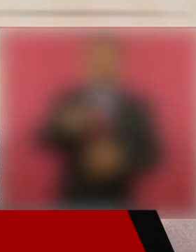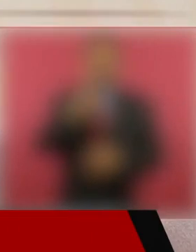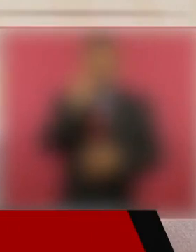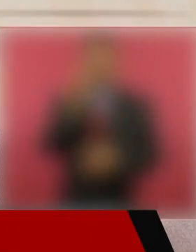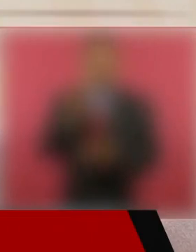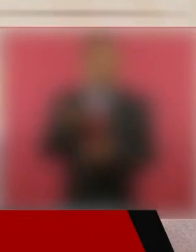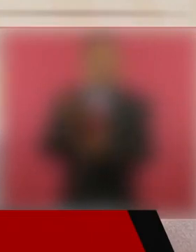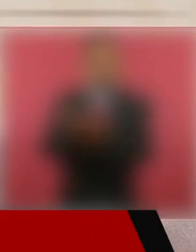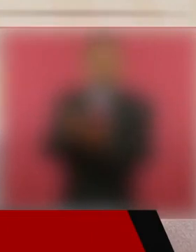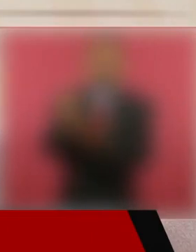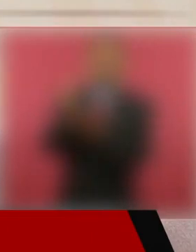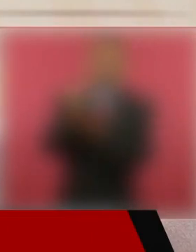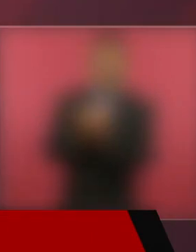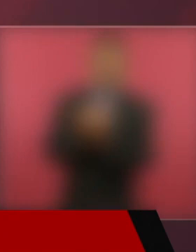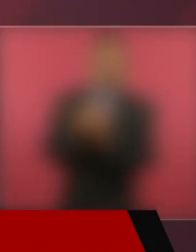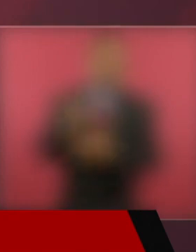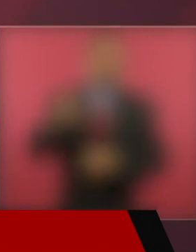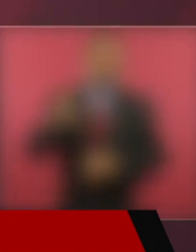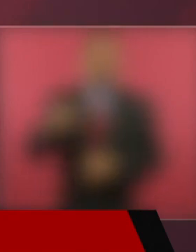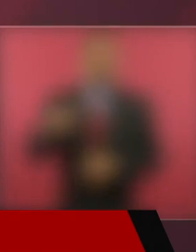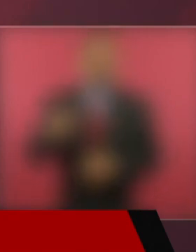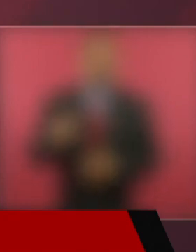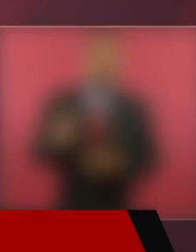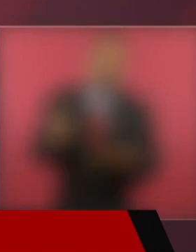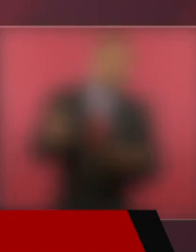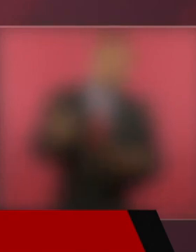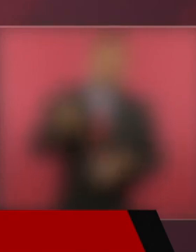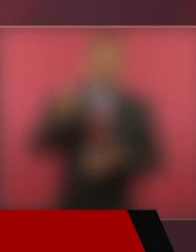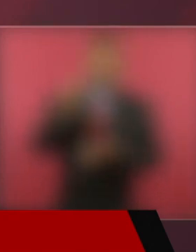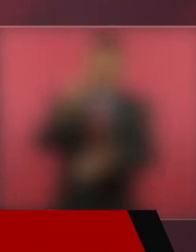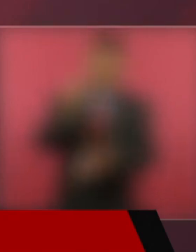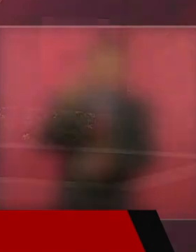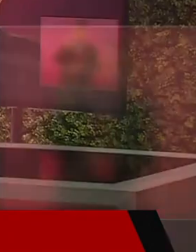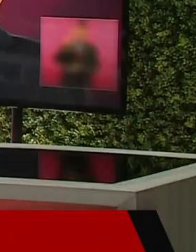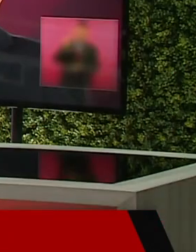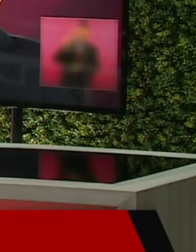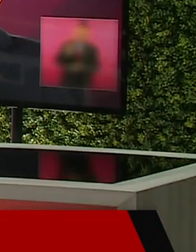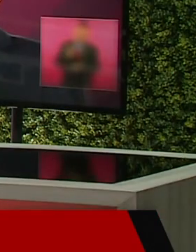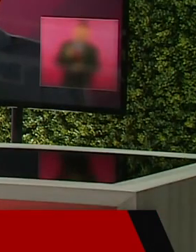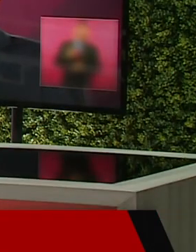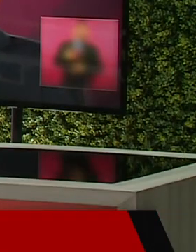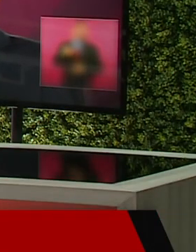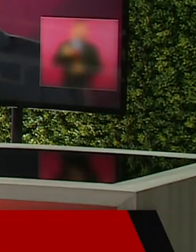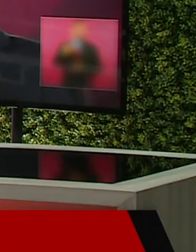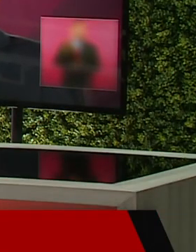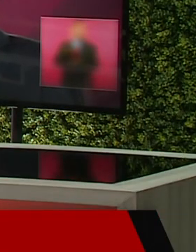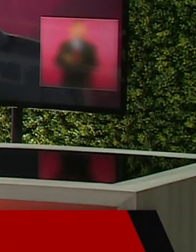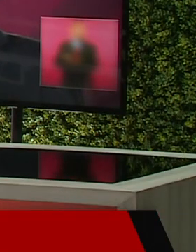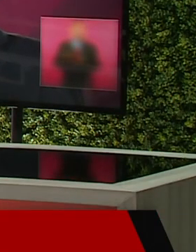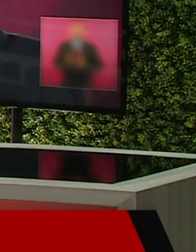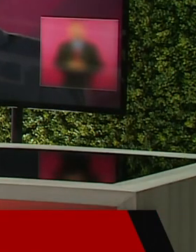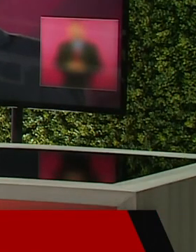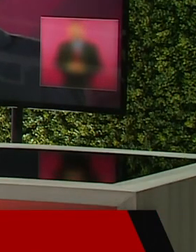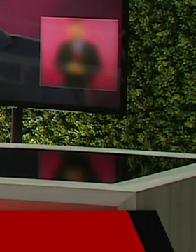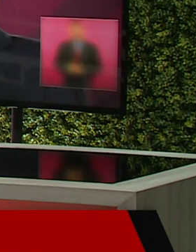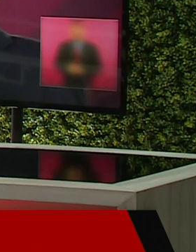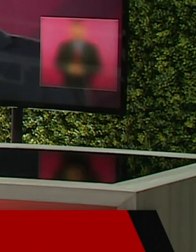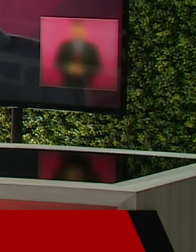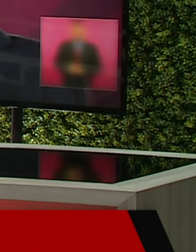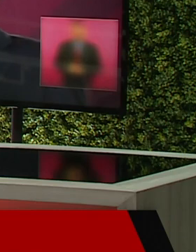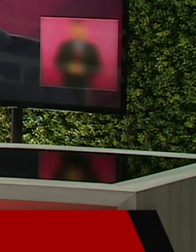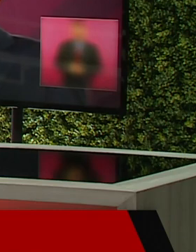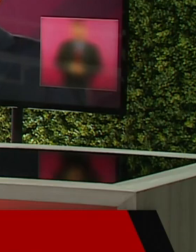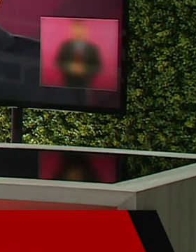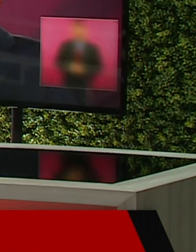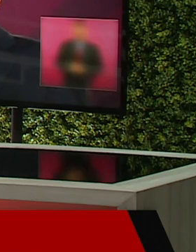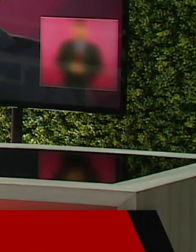platicando con Mariana Mateos, que es abogada, y estamos hablando acerca de la violencia política contra las mujeres. Mariana, hay que ser muy precisos. Aquí me